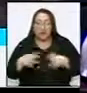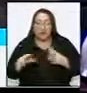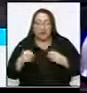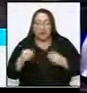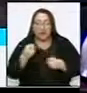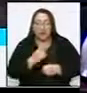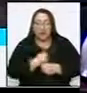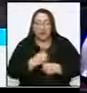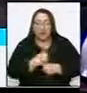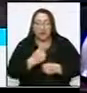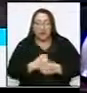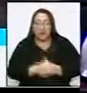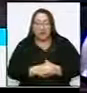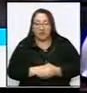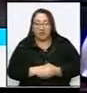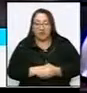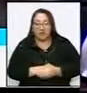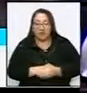funcione